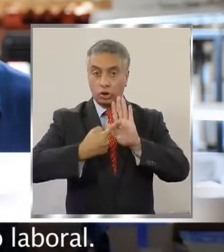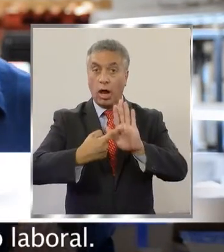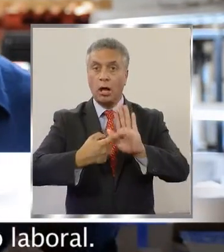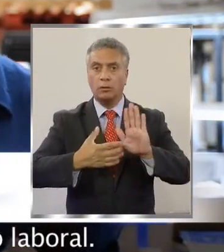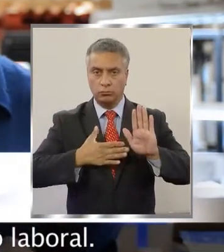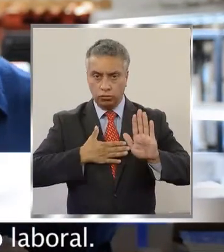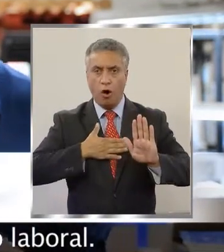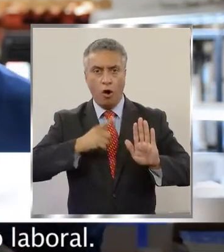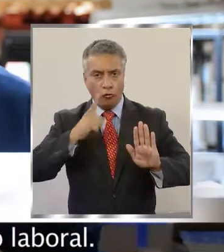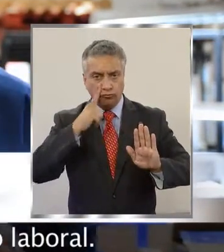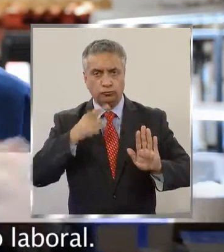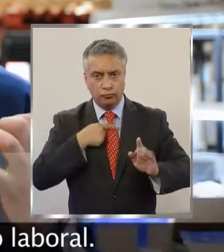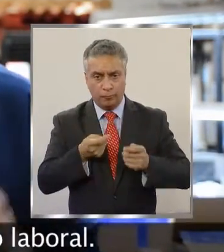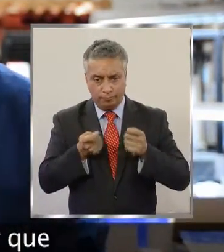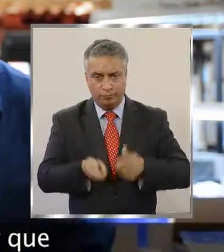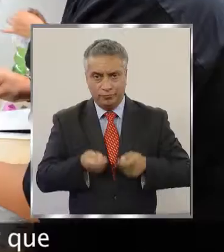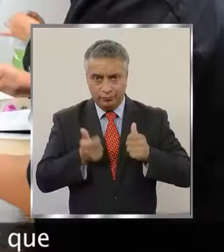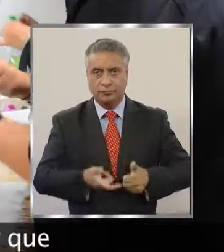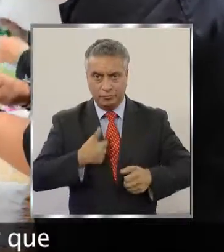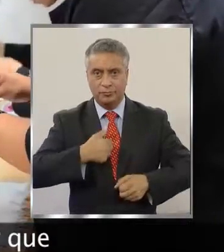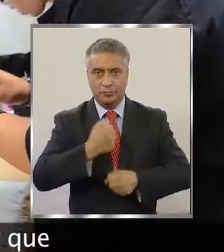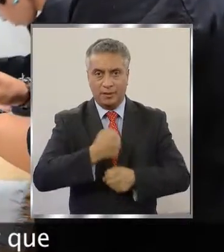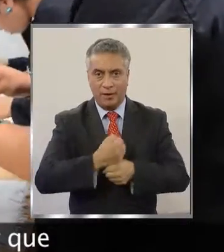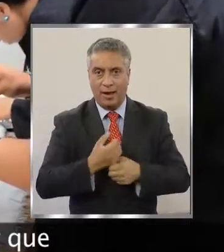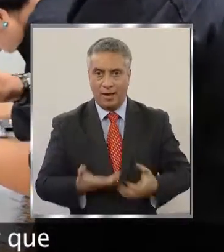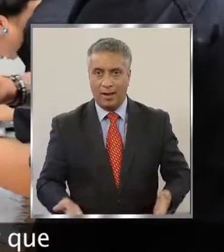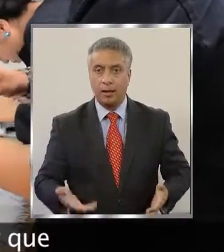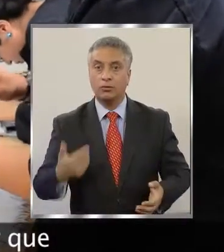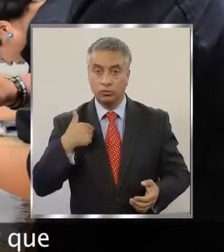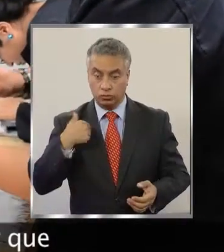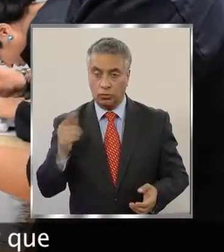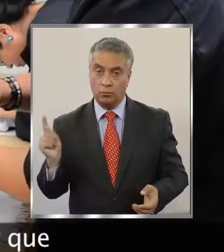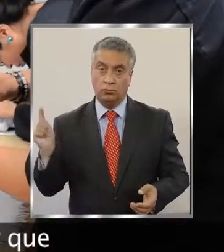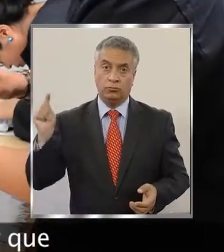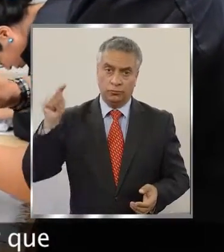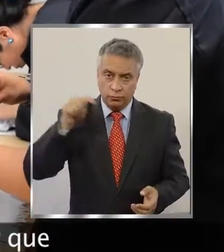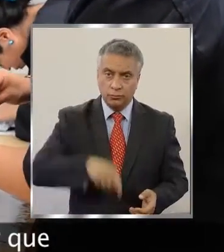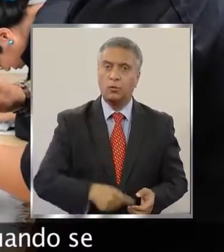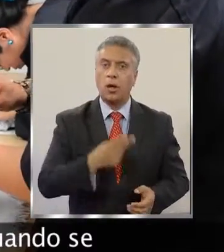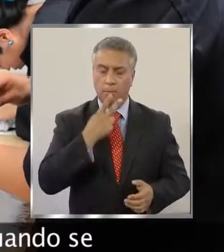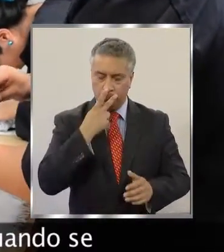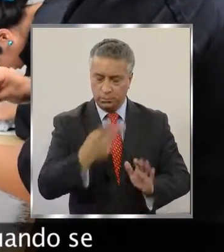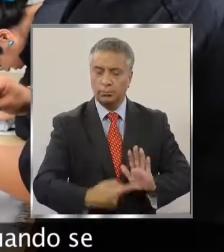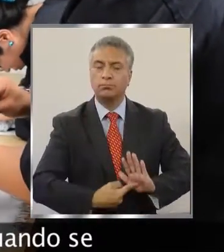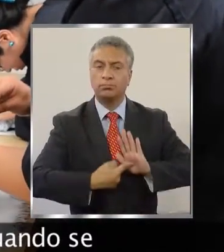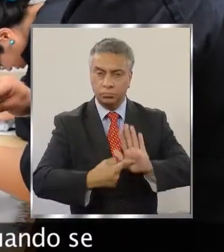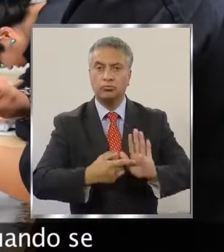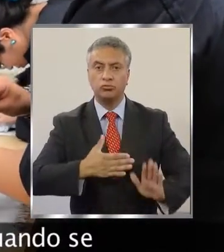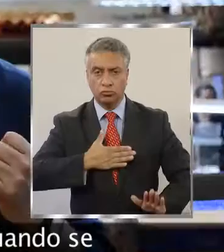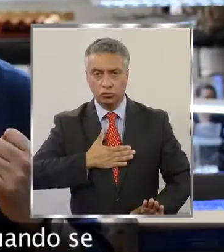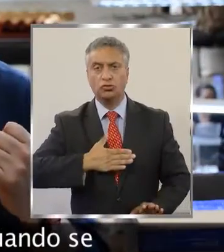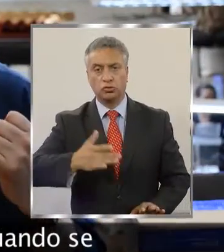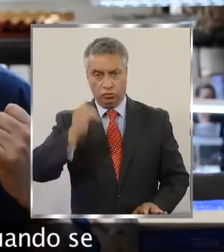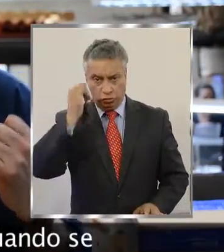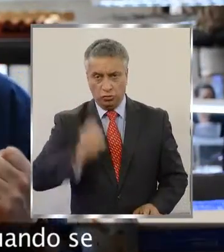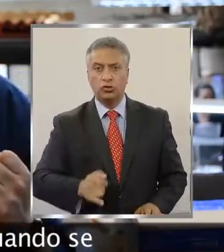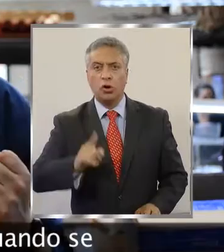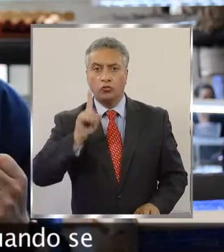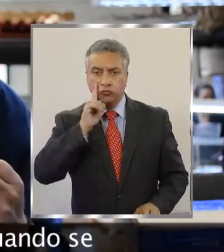tengo capacidad en lo laboral. Aquí viene a demostrar que sí tengo